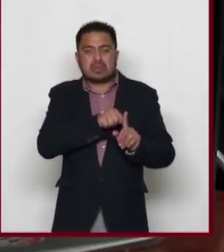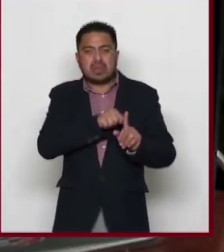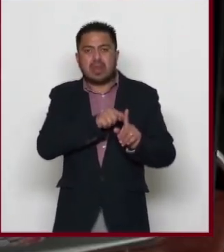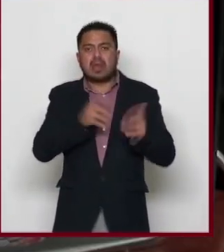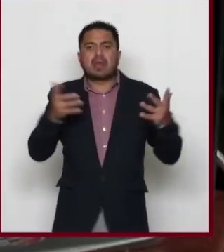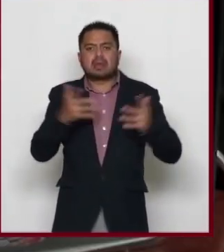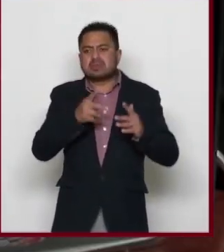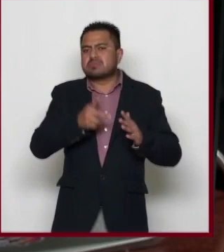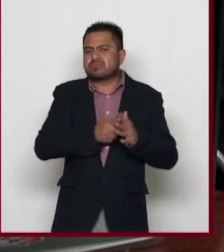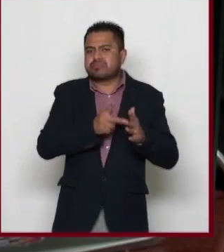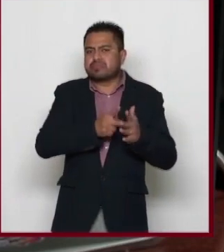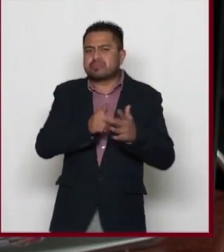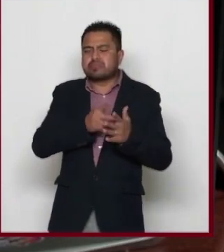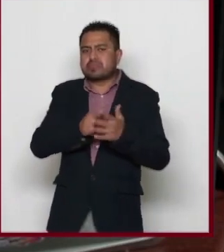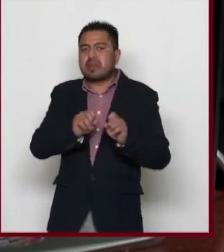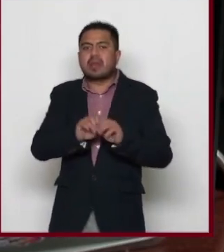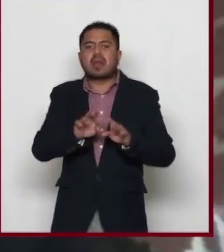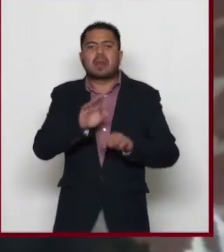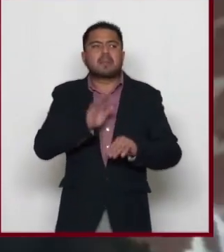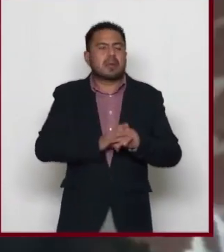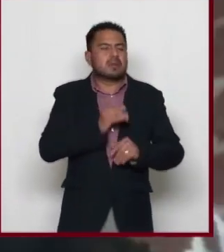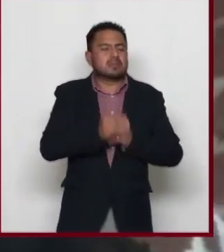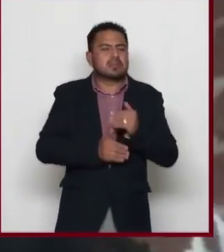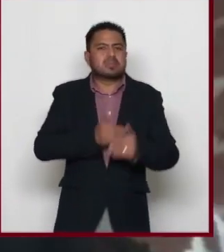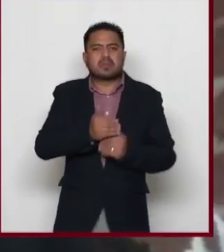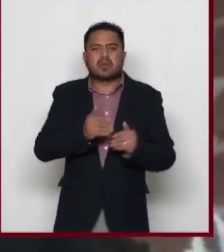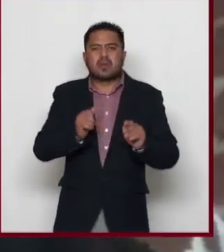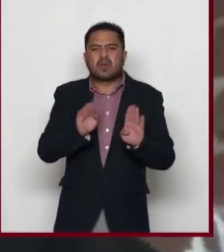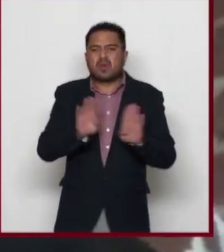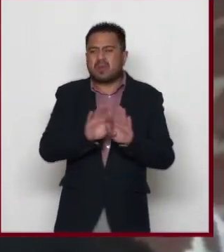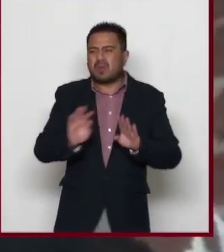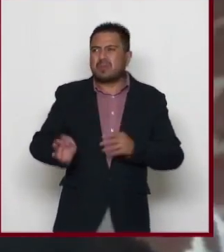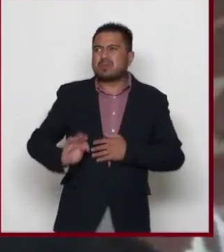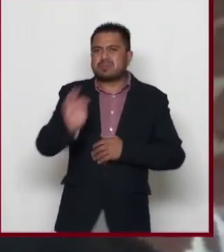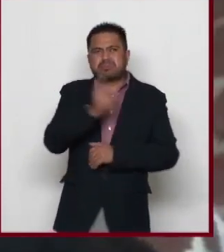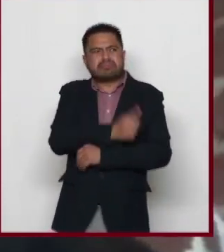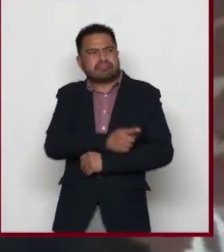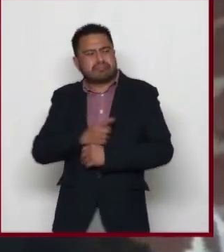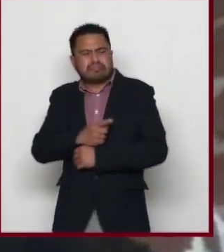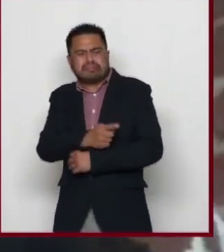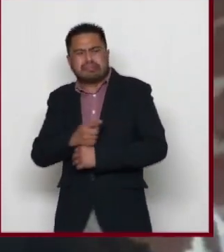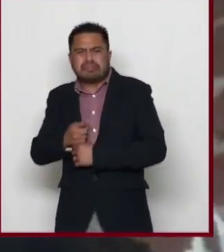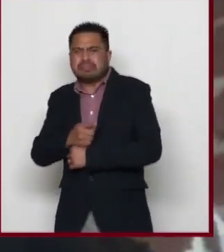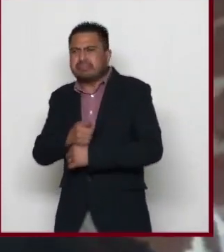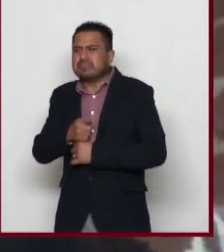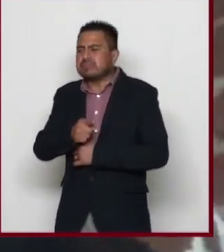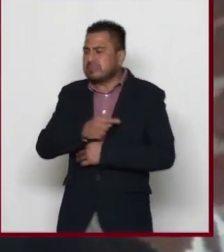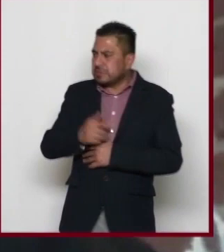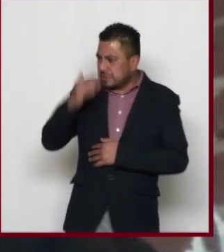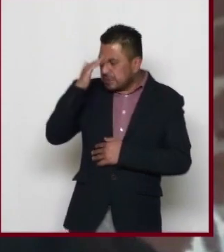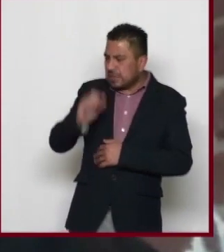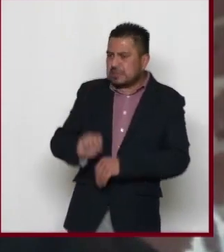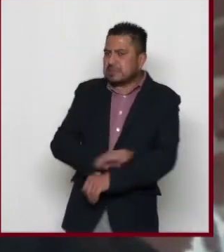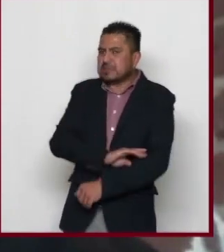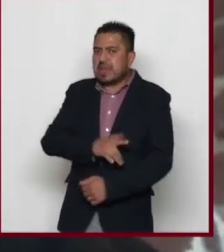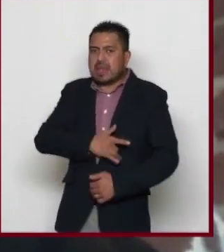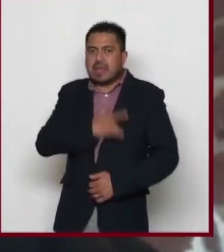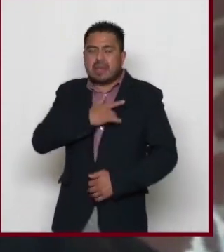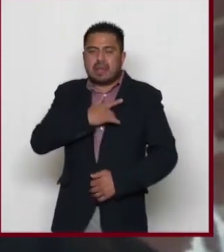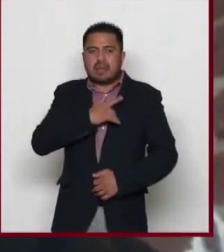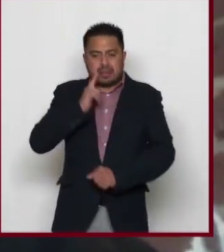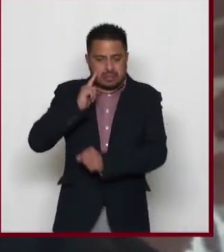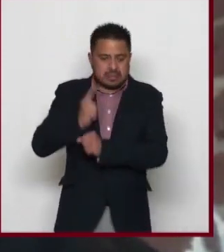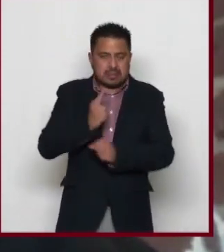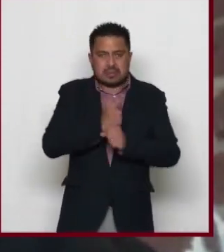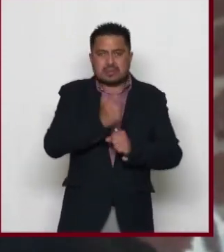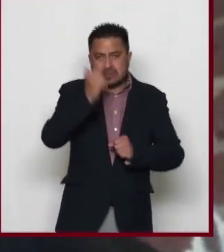no tiene ni idea, pues lo hace empíricamente y hace una y hace otra, pero que eso es un poquito matar moscas a cañonazos. Lo